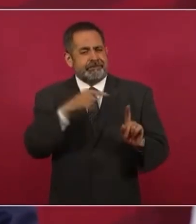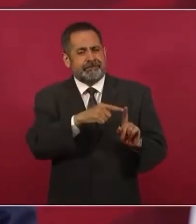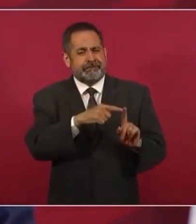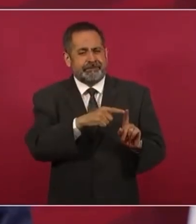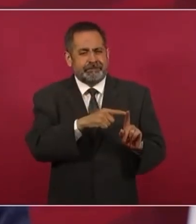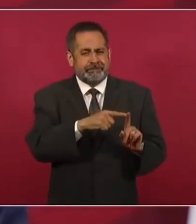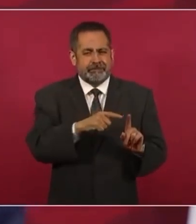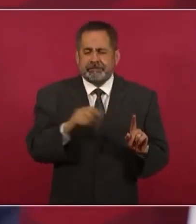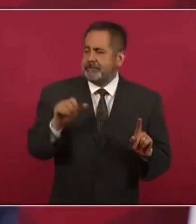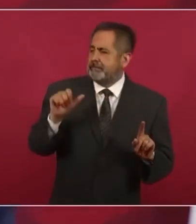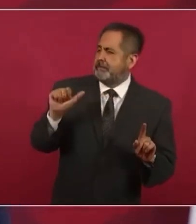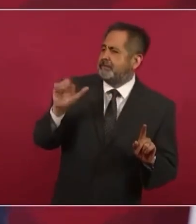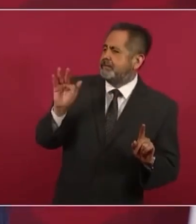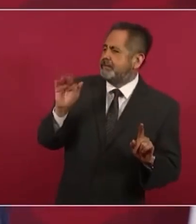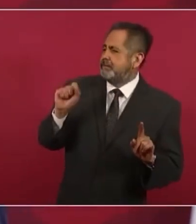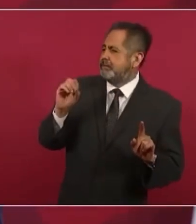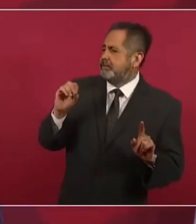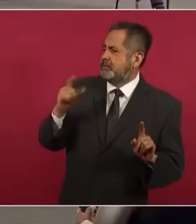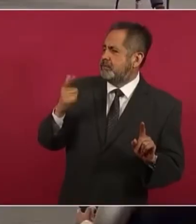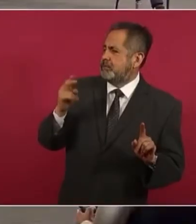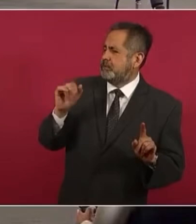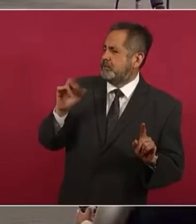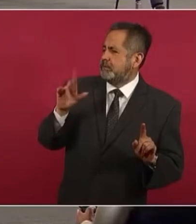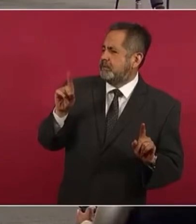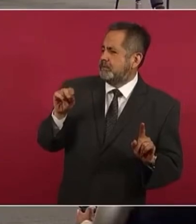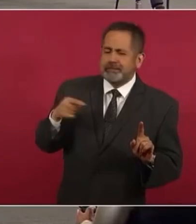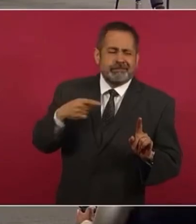Ildefonso Guajardo, a decir